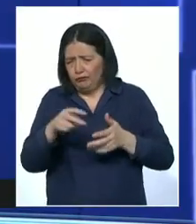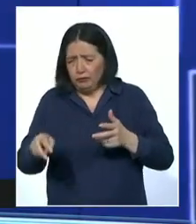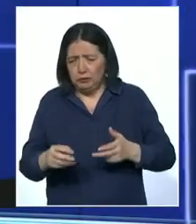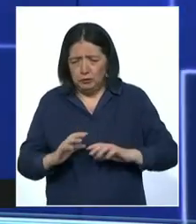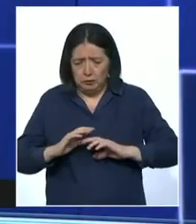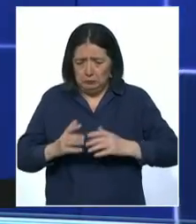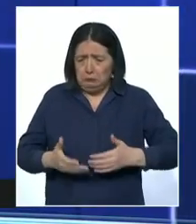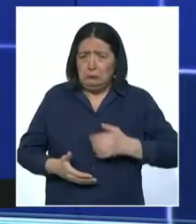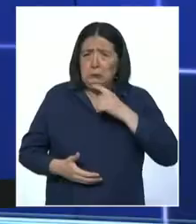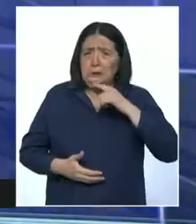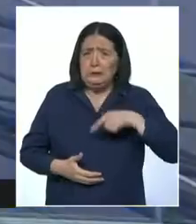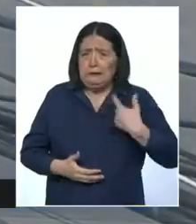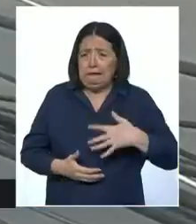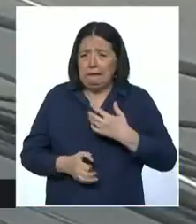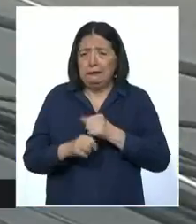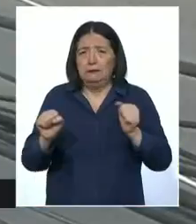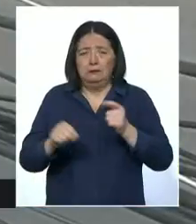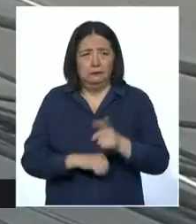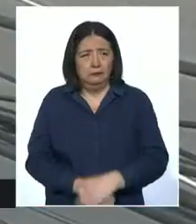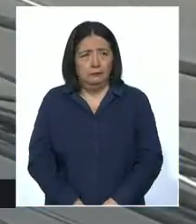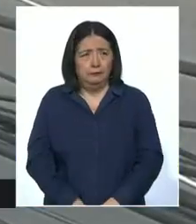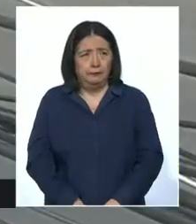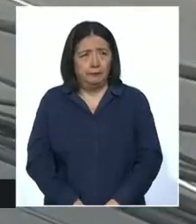gestante salvó de morir.